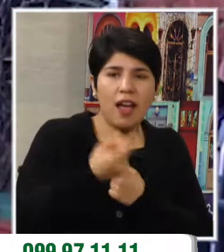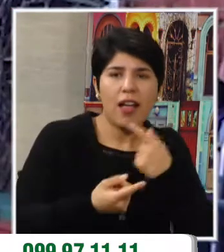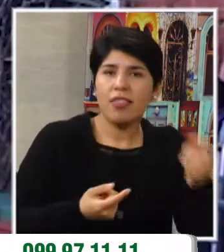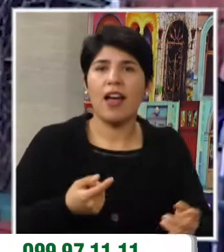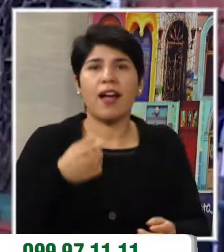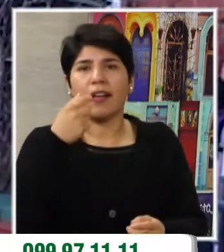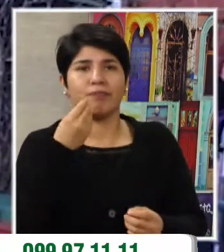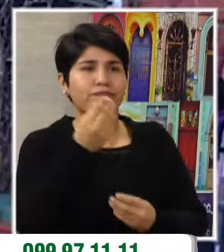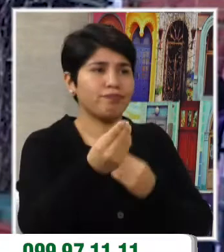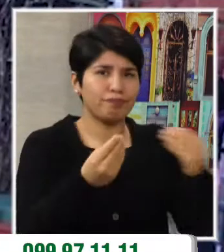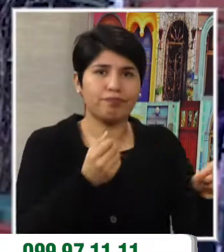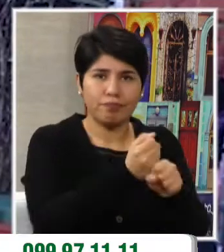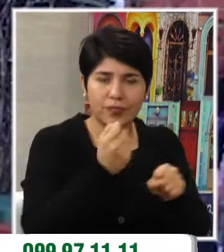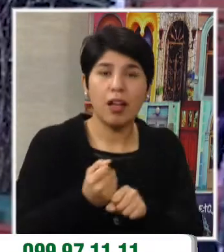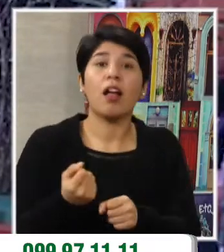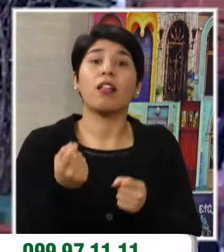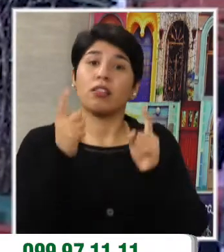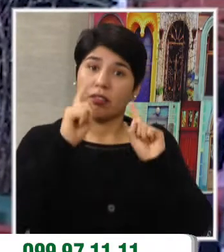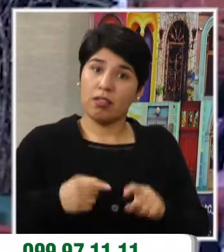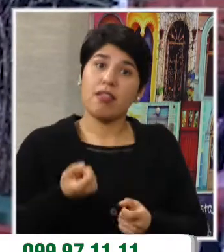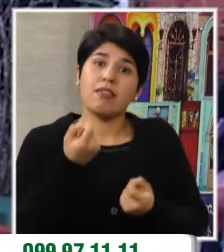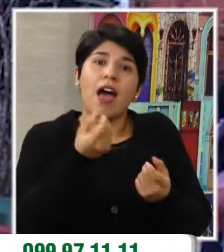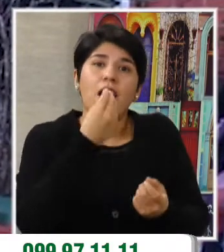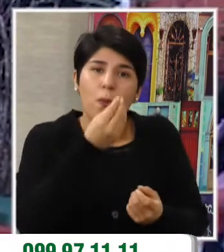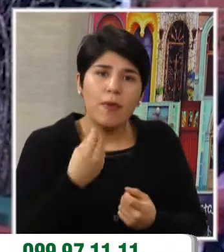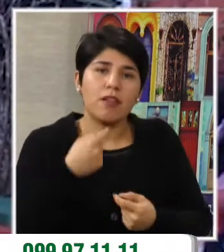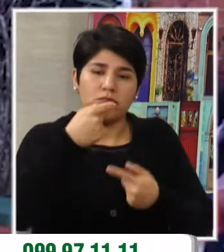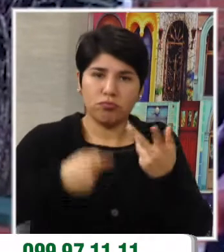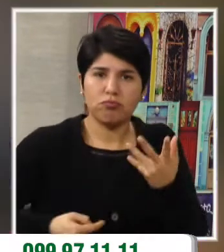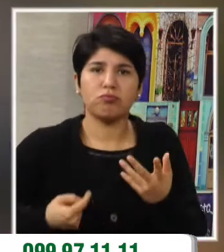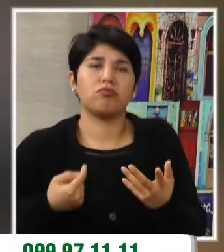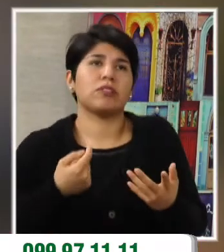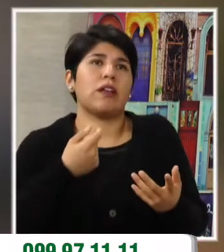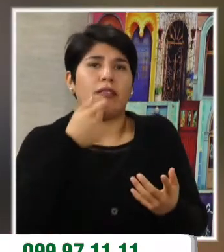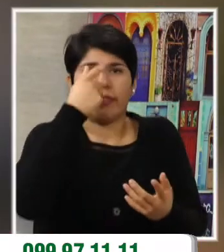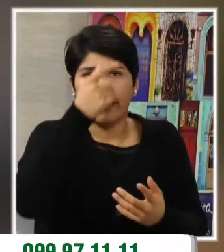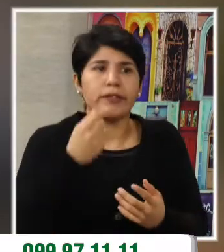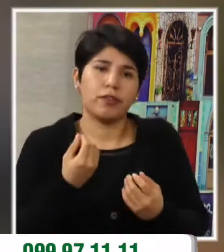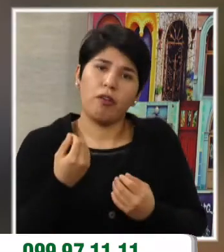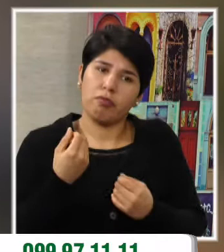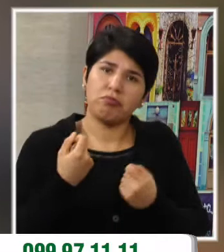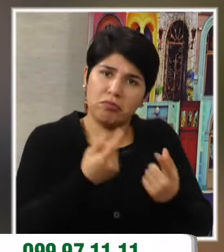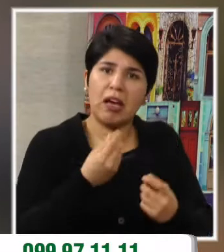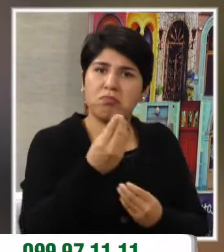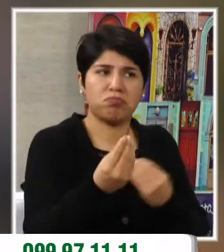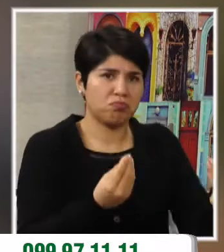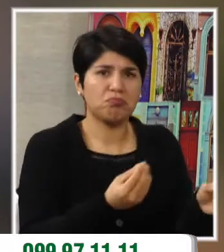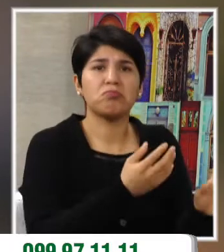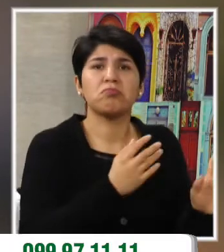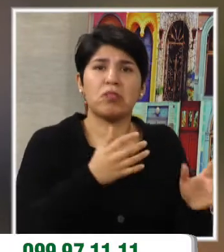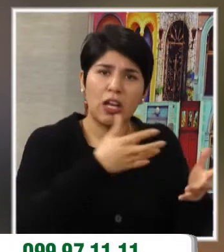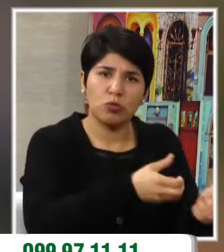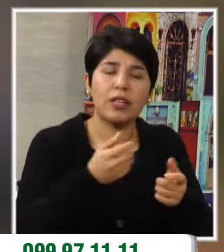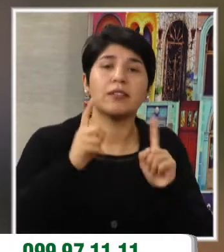recursos humanos sino alimentación y otro tipo de recursos como técnicos en este caso ir actividades